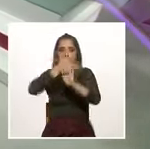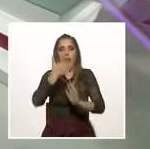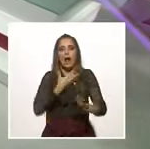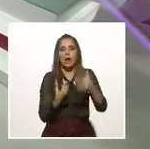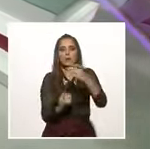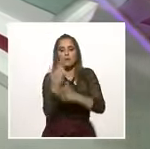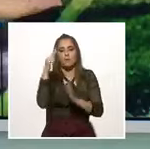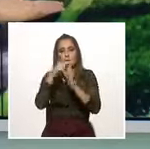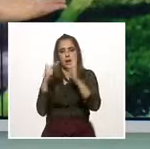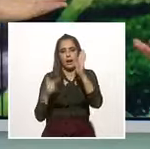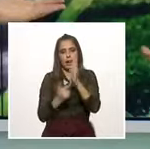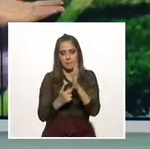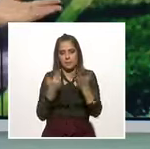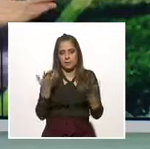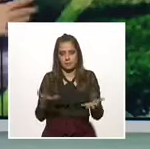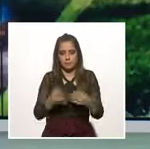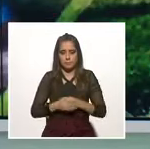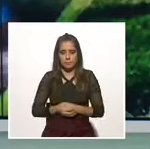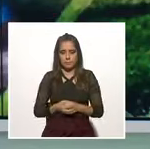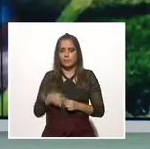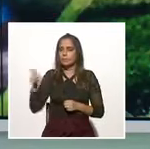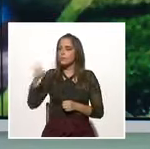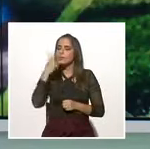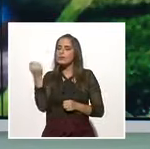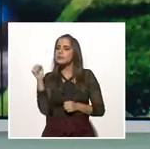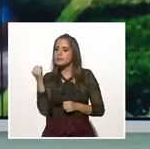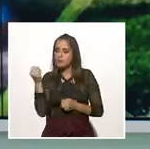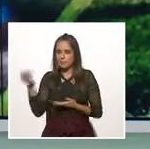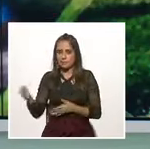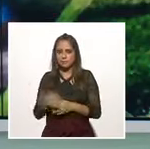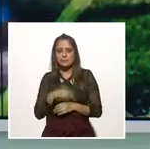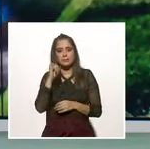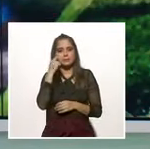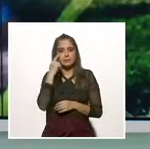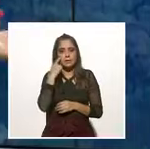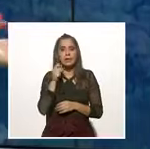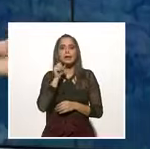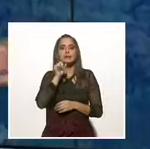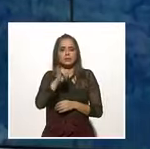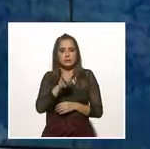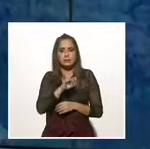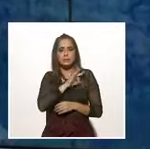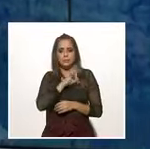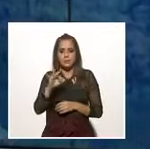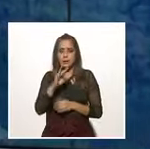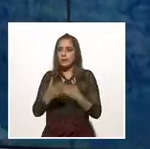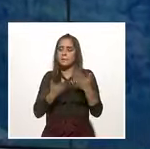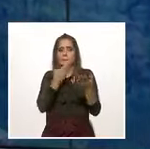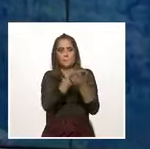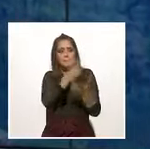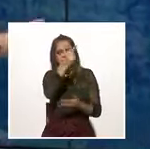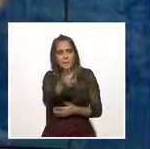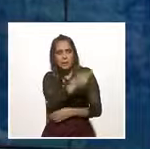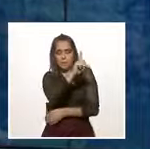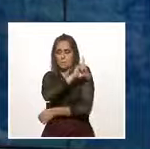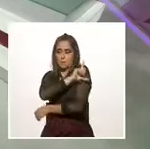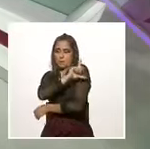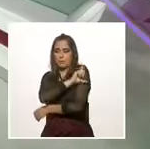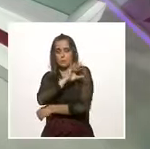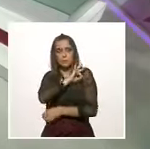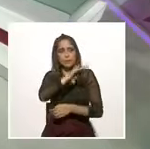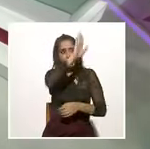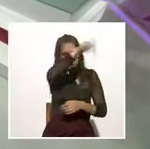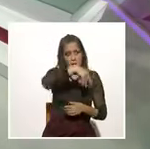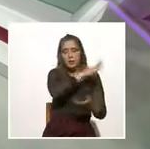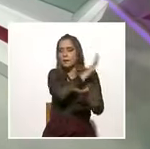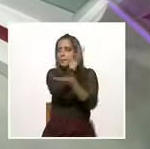bueno, volviendo a lo que tú decías, lo de septiembre. Ajá, y Montserrat nos decía, si se pueden pedir consultas a Protección Civil, ¿es posible que alguien vaya a